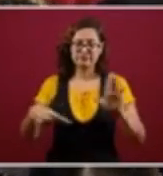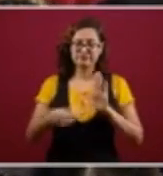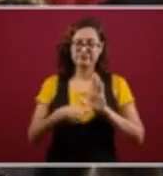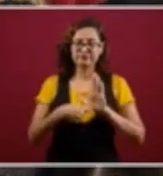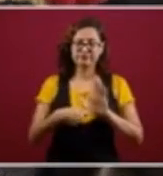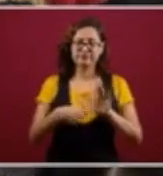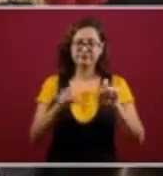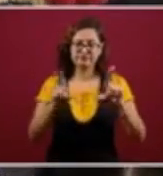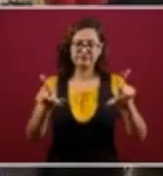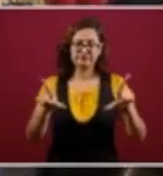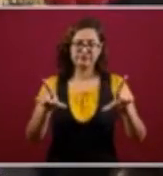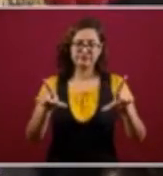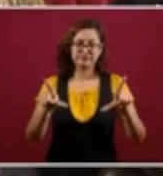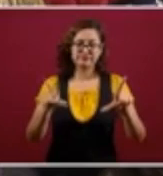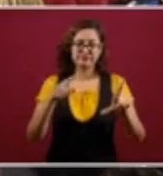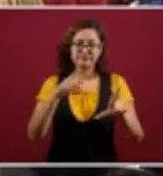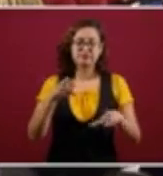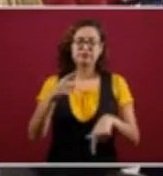a difundir.